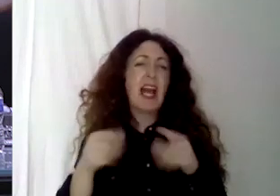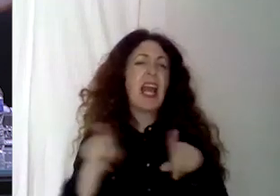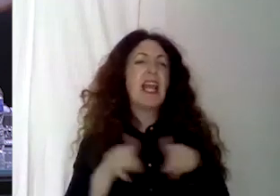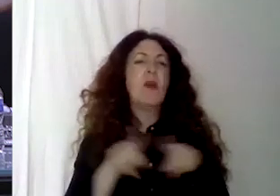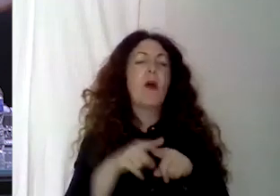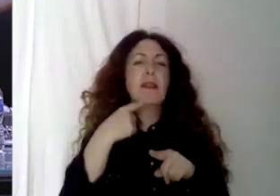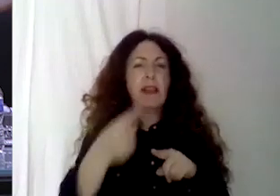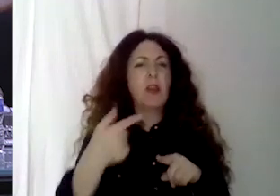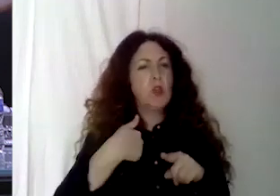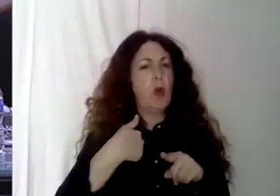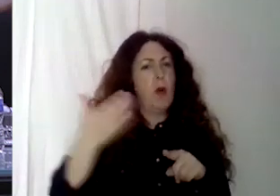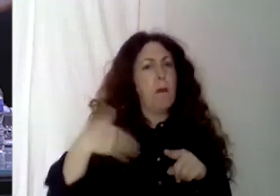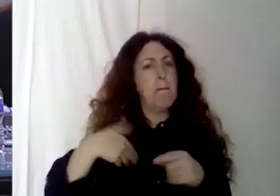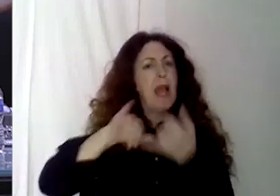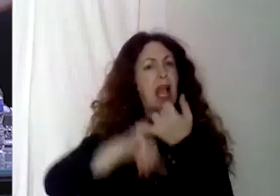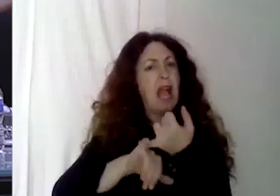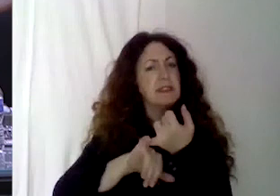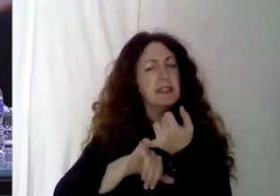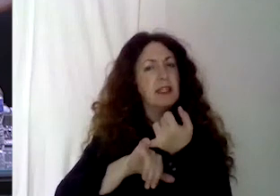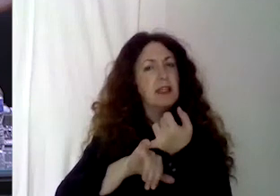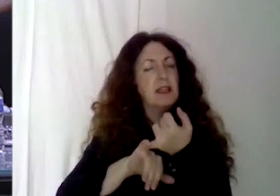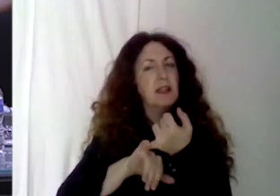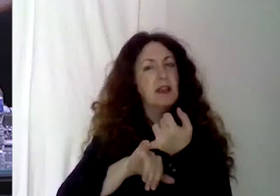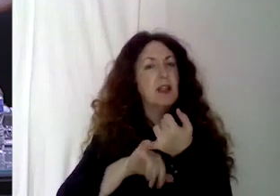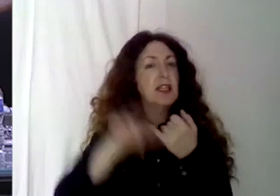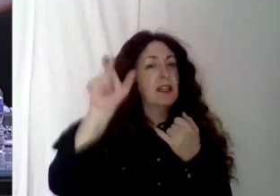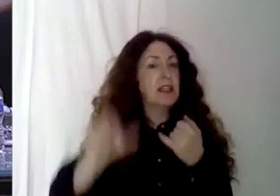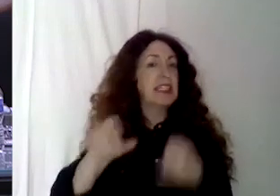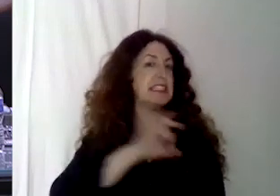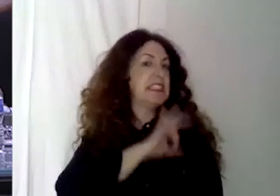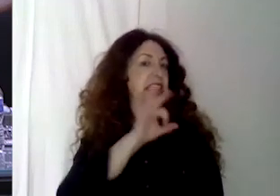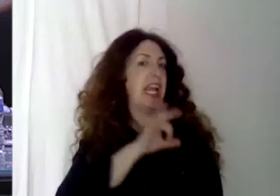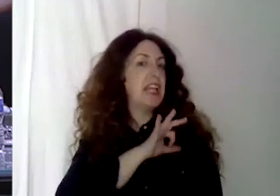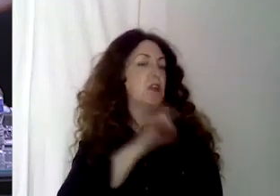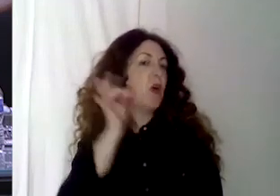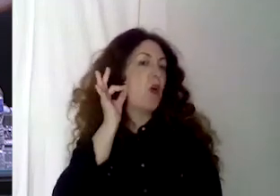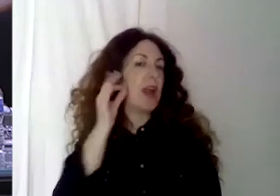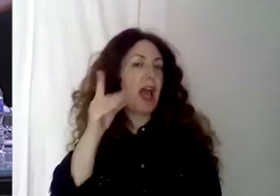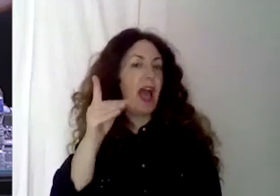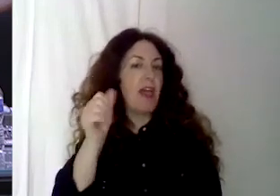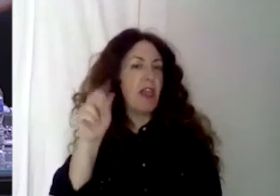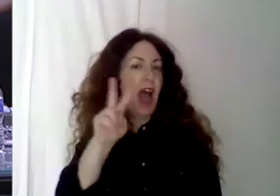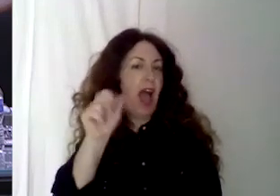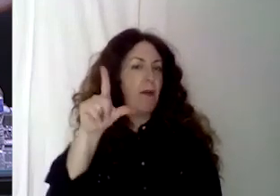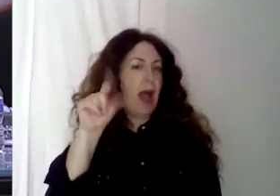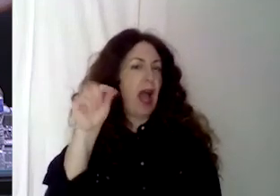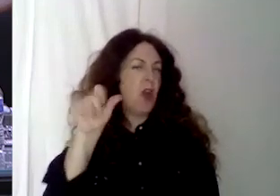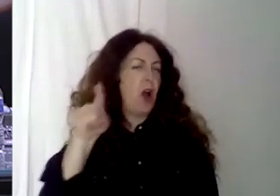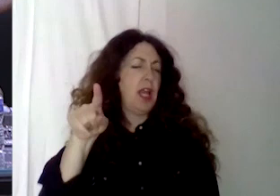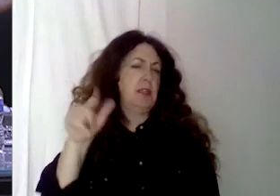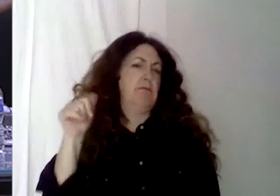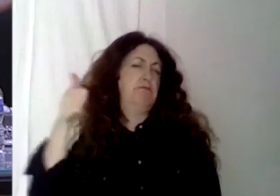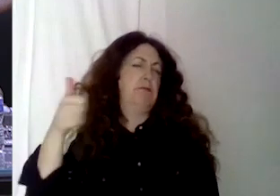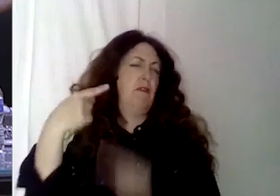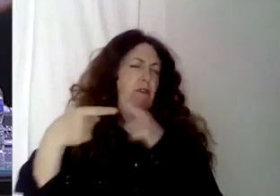yo me casé con la señora Dávalos, de la vieja y rancia